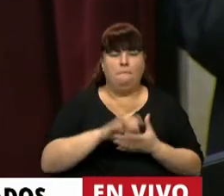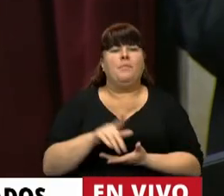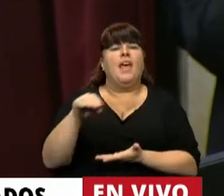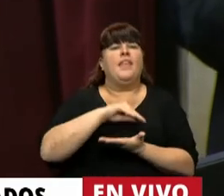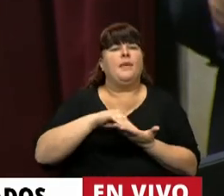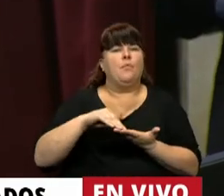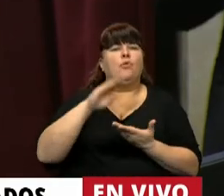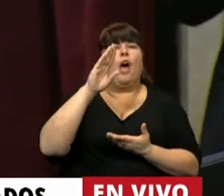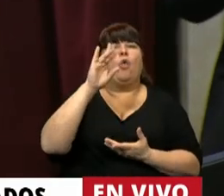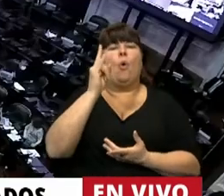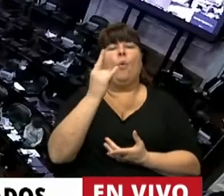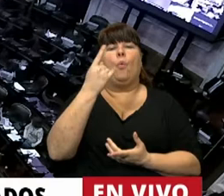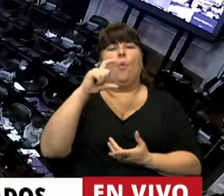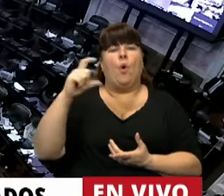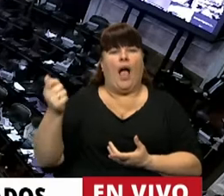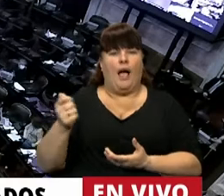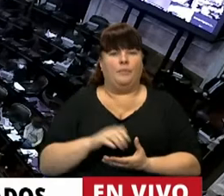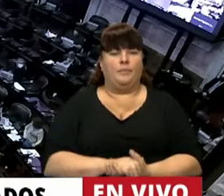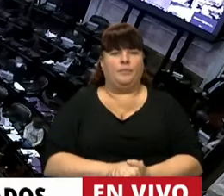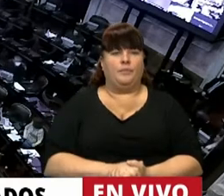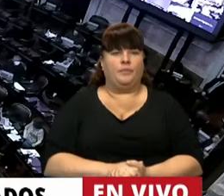Diputado Eduardo Buca.